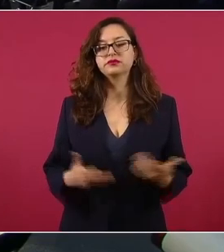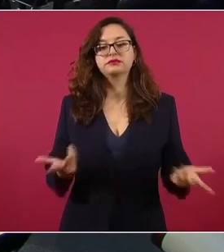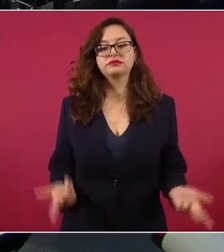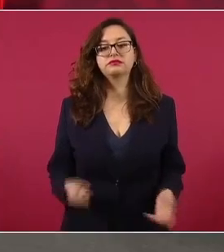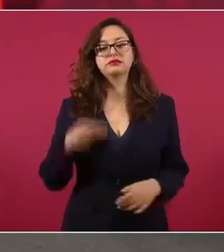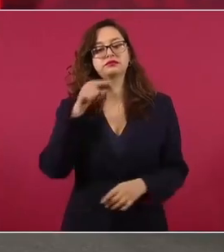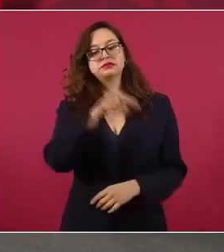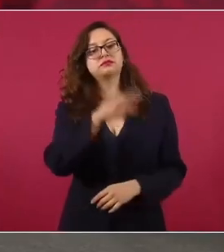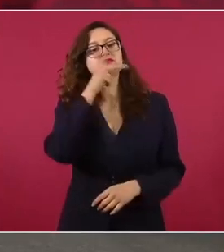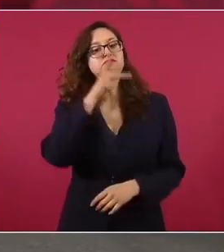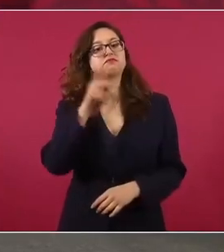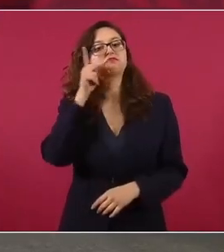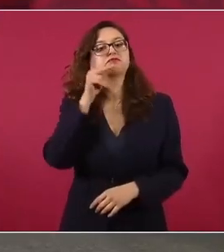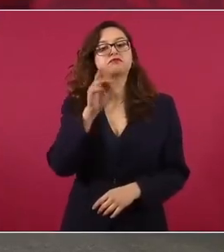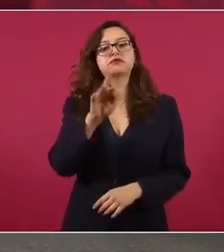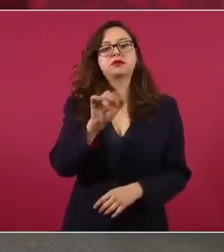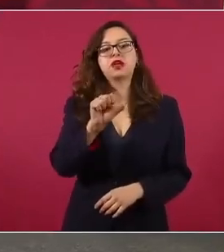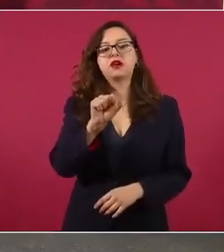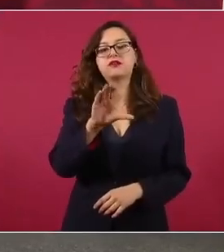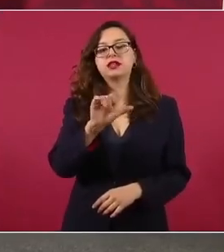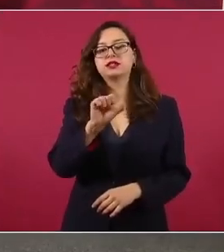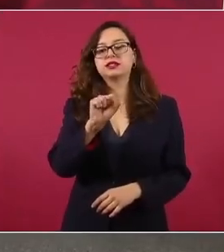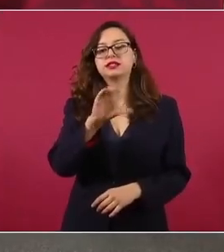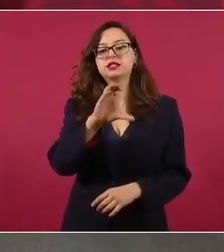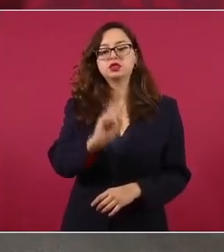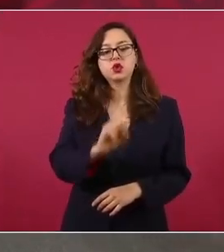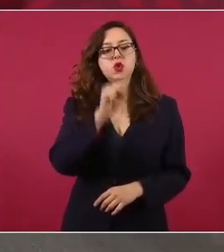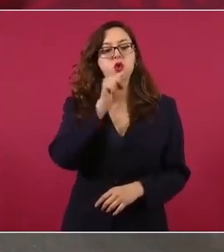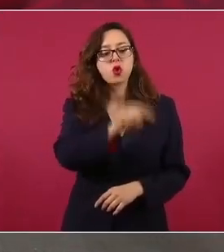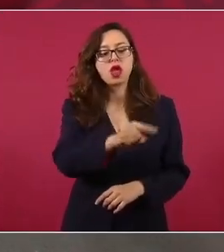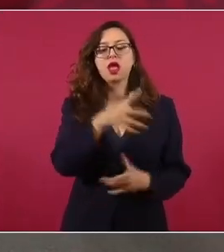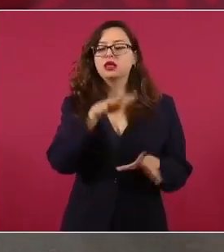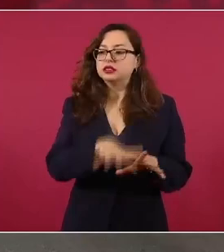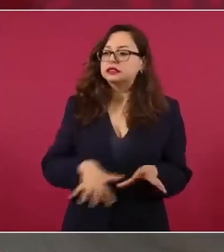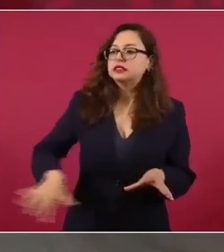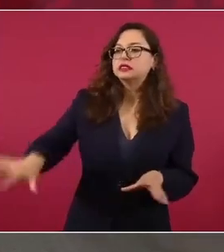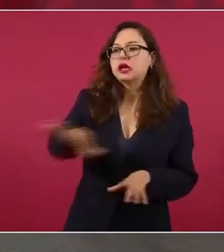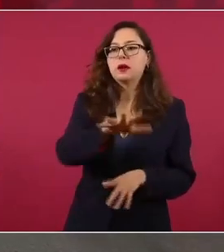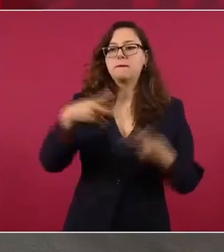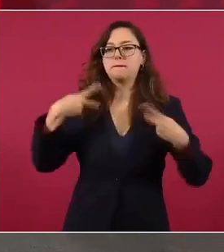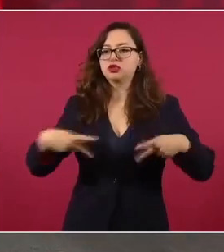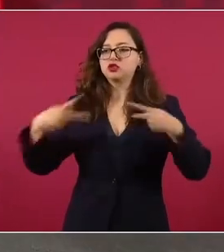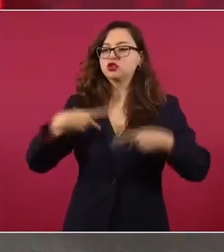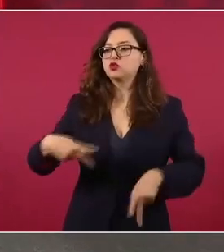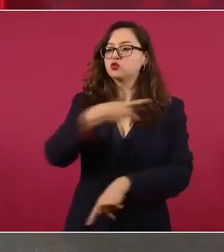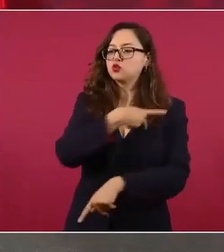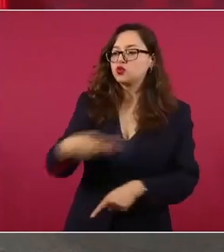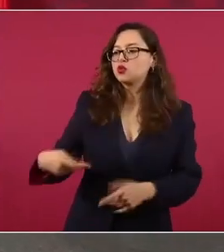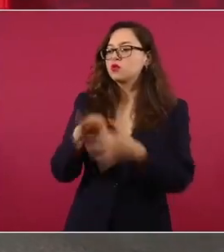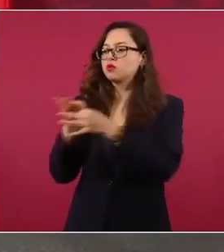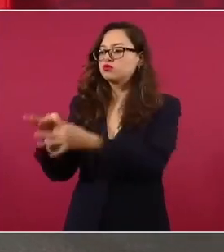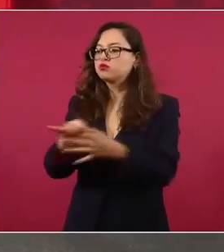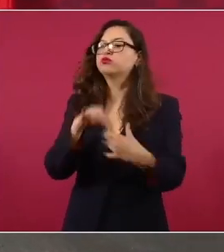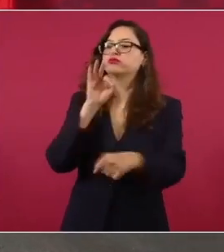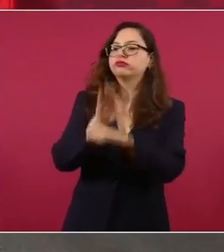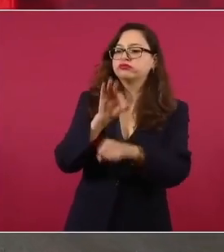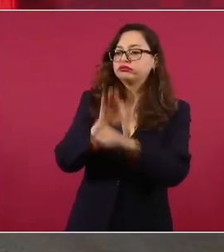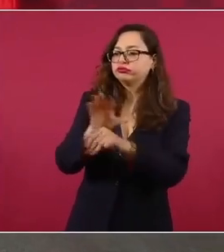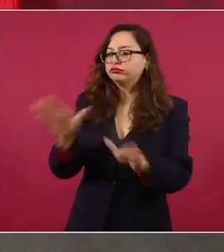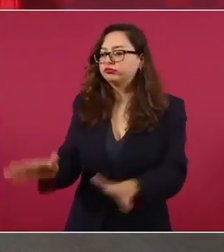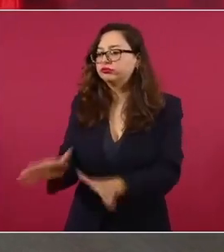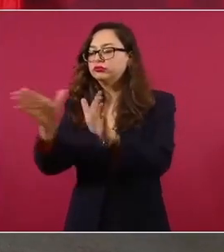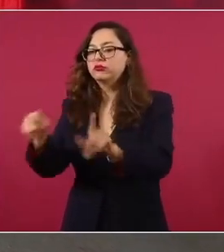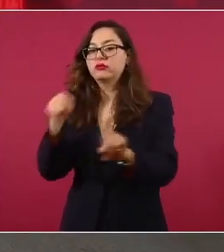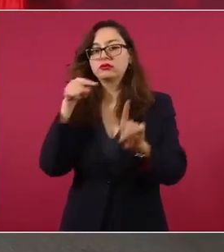progresista, defensor de los pobres, no de los potentados, no de los oligarcas, no de los